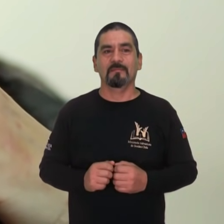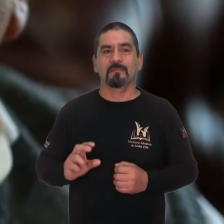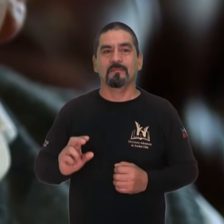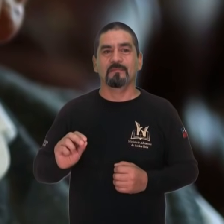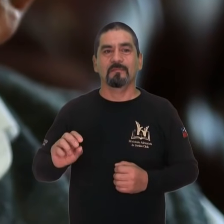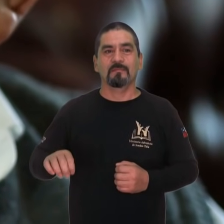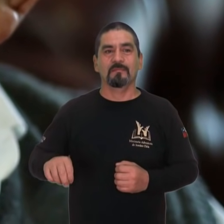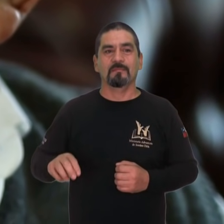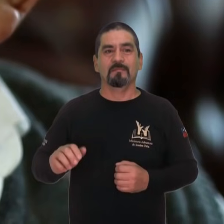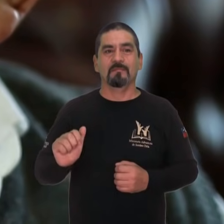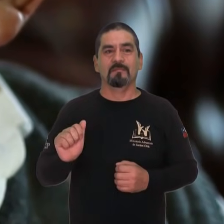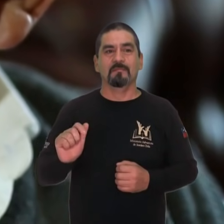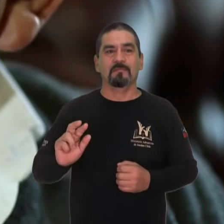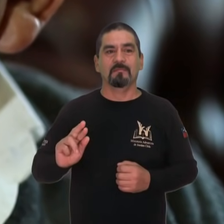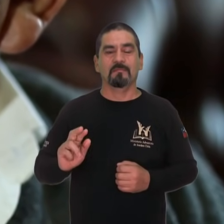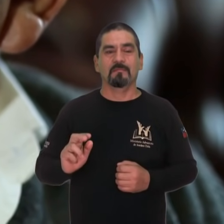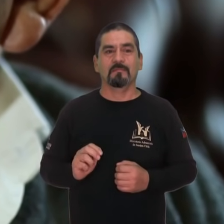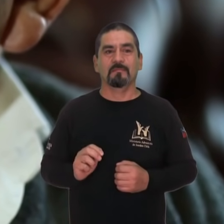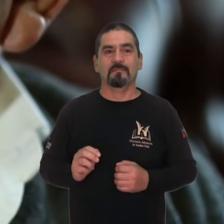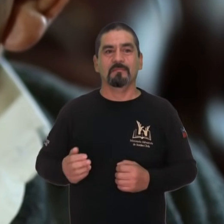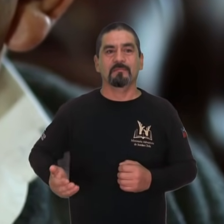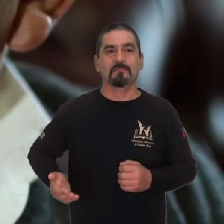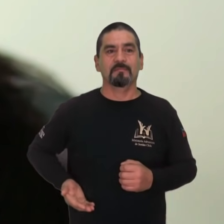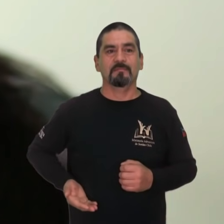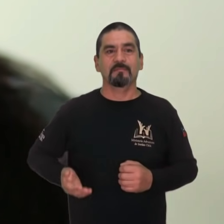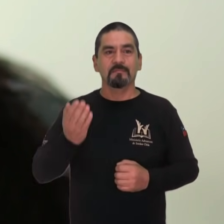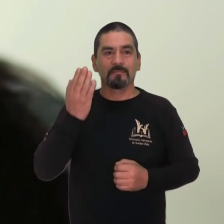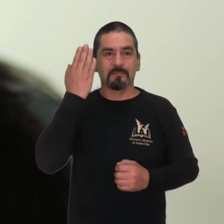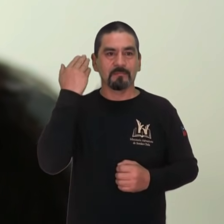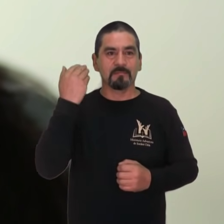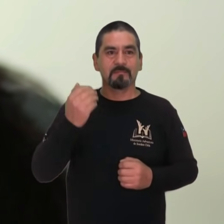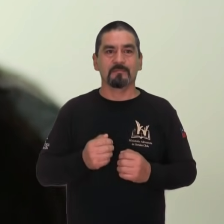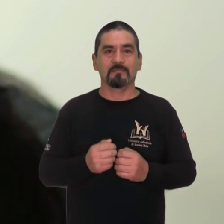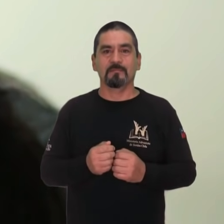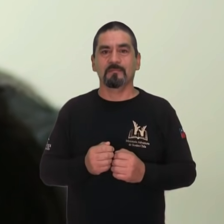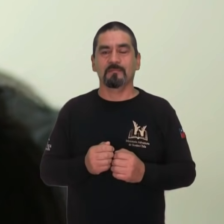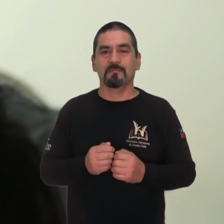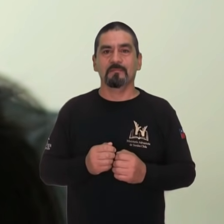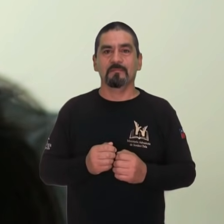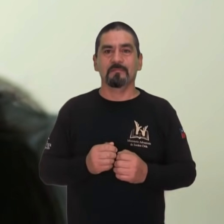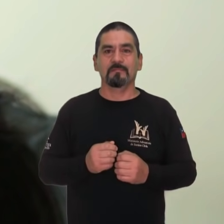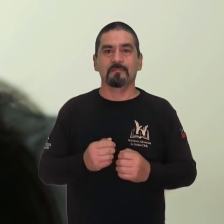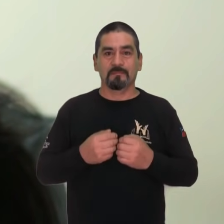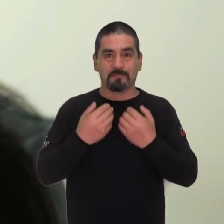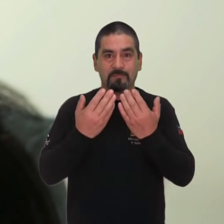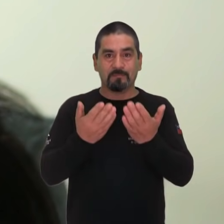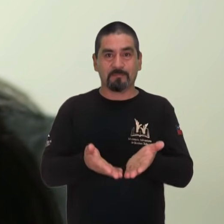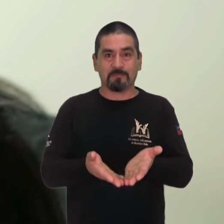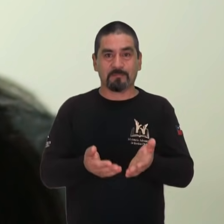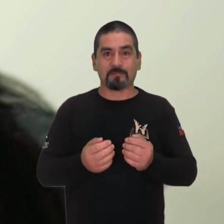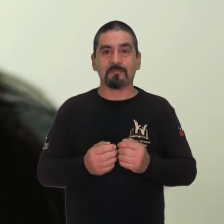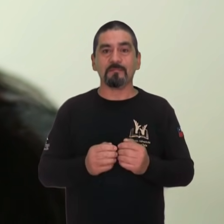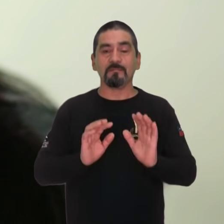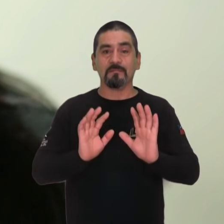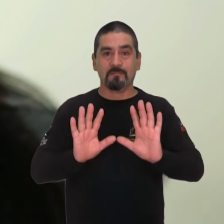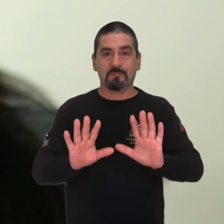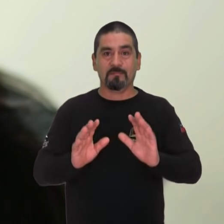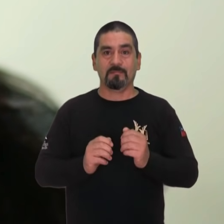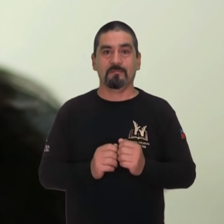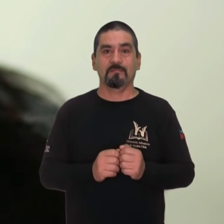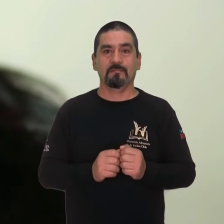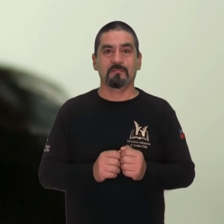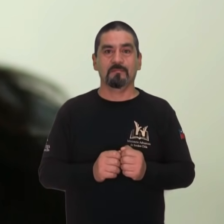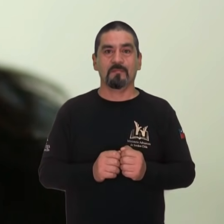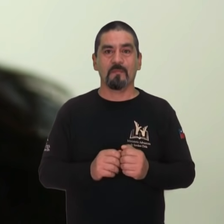Omar, si hay algo que lo tengo bien claro, es que tenemos la obligación de devolver nuestros diezmos.